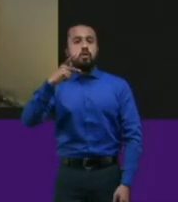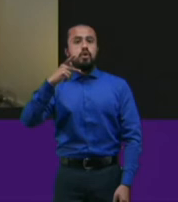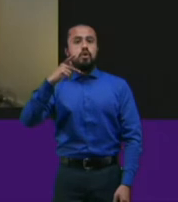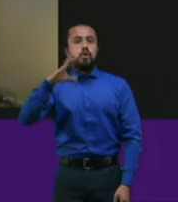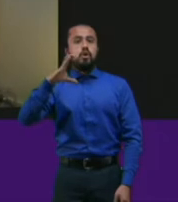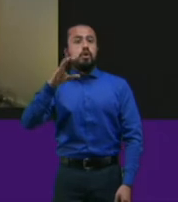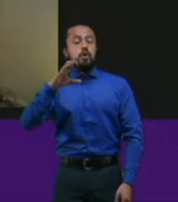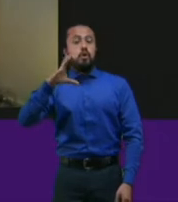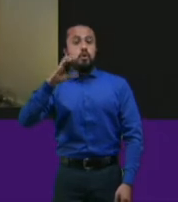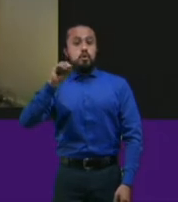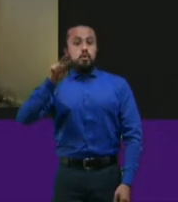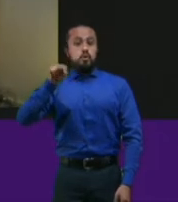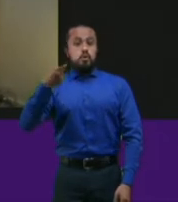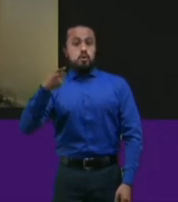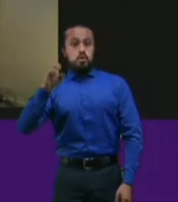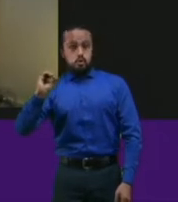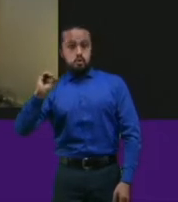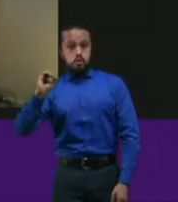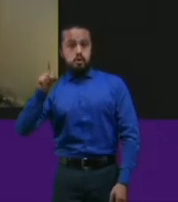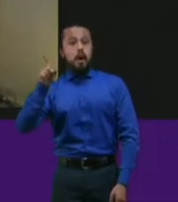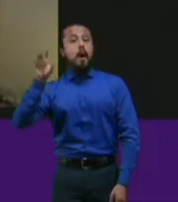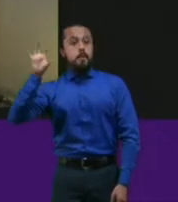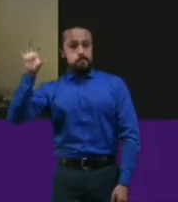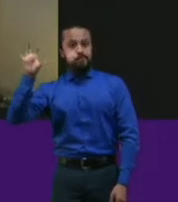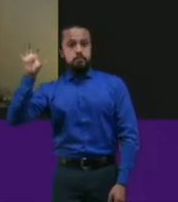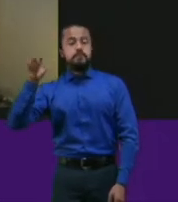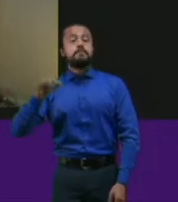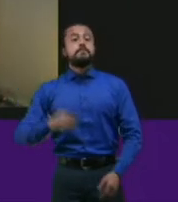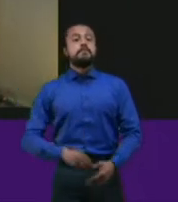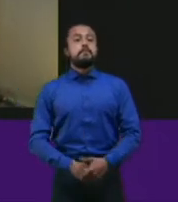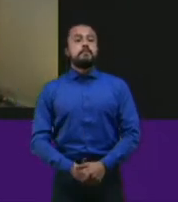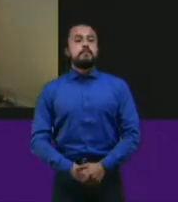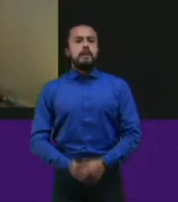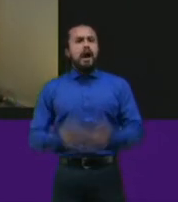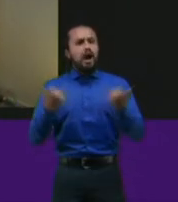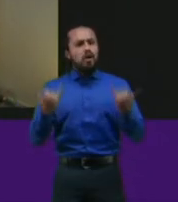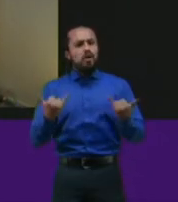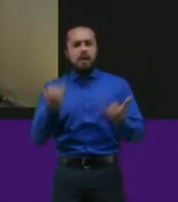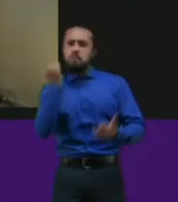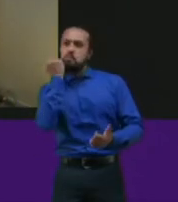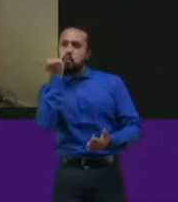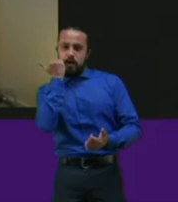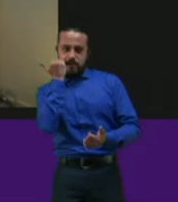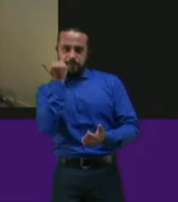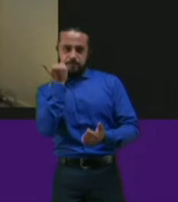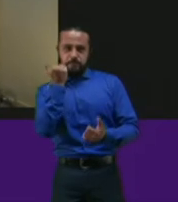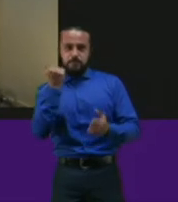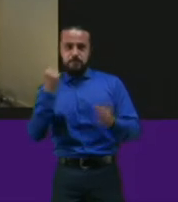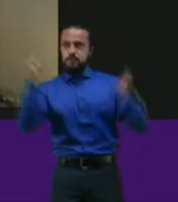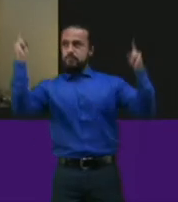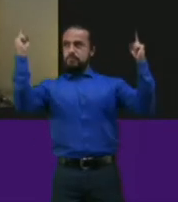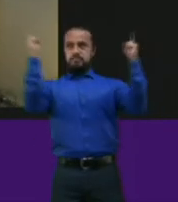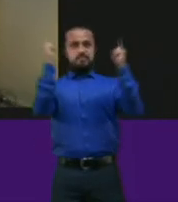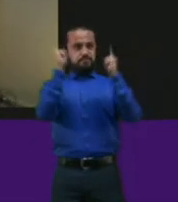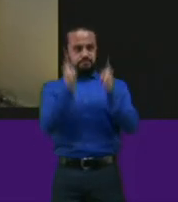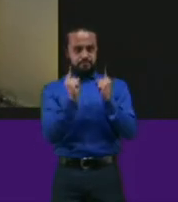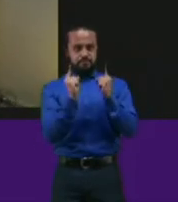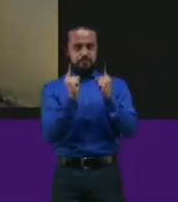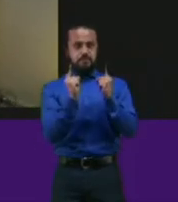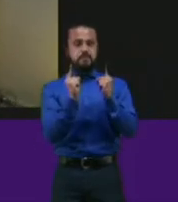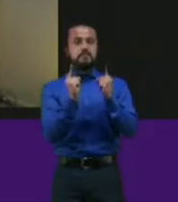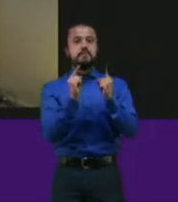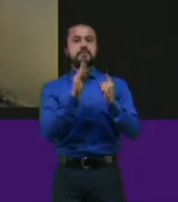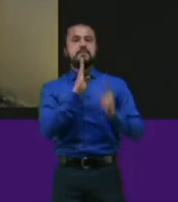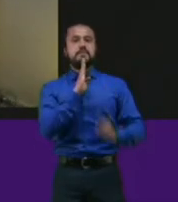ahora seguimos con dos mujeres. Me encanta que este match haya quedado así. Entonces, seguimos con Ilana